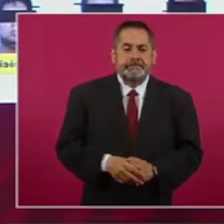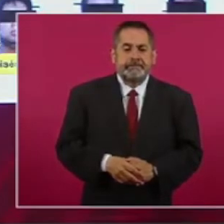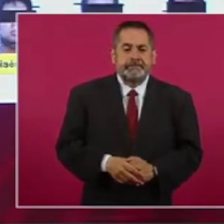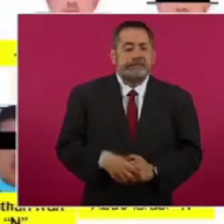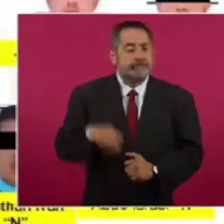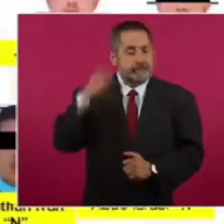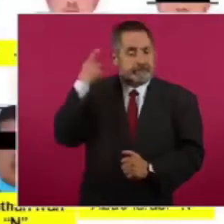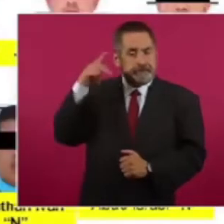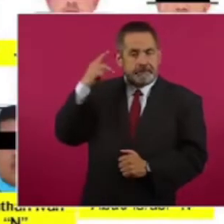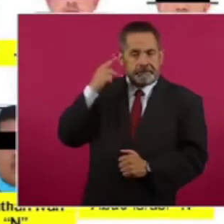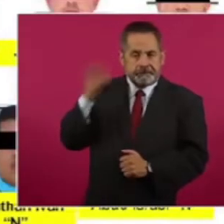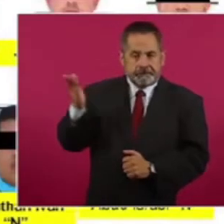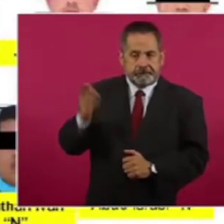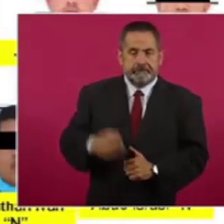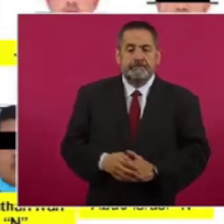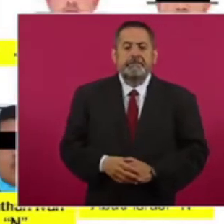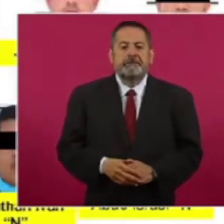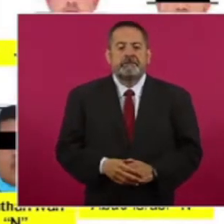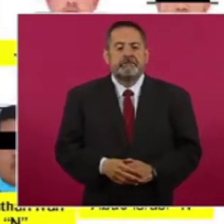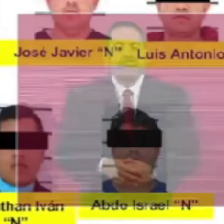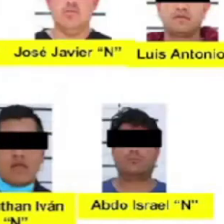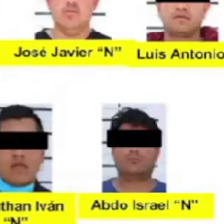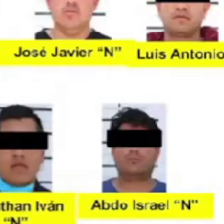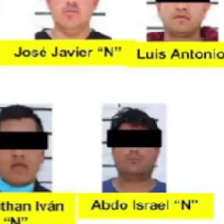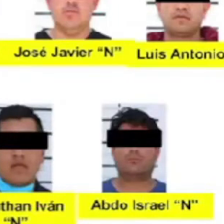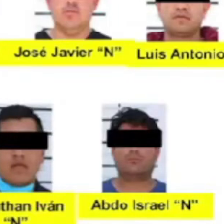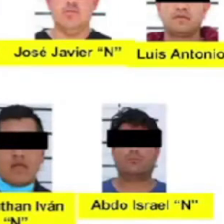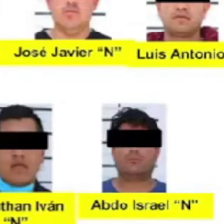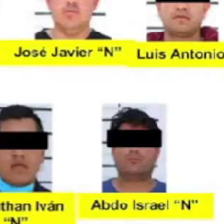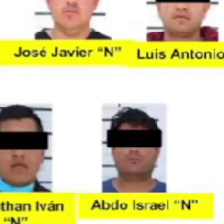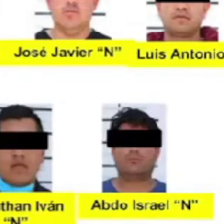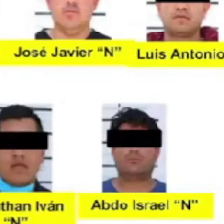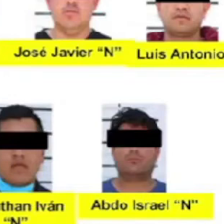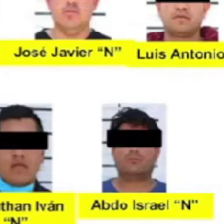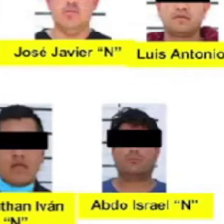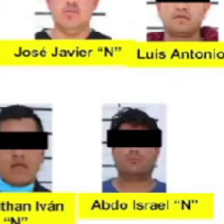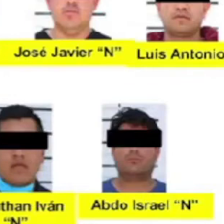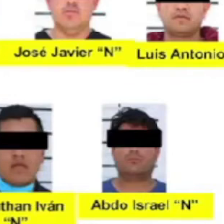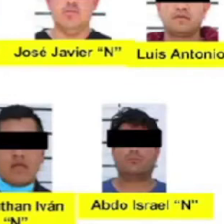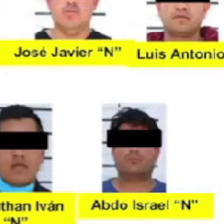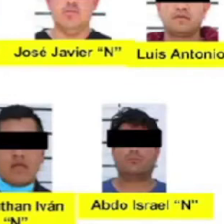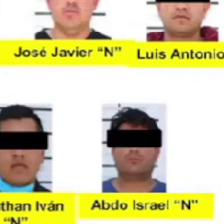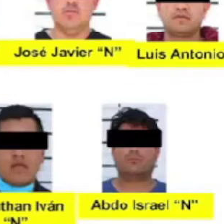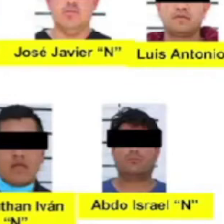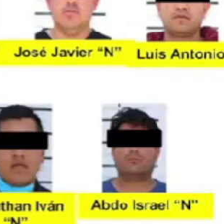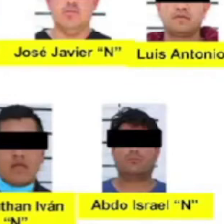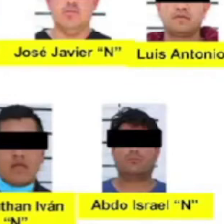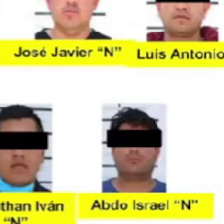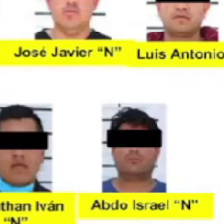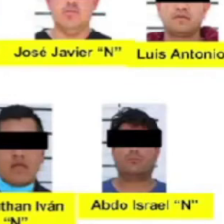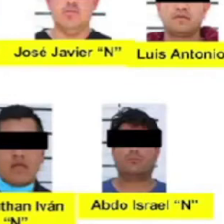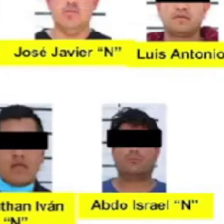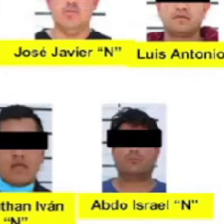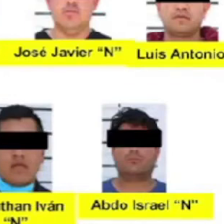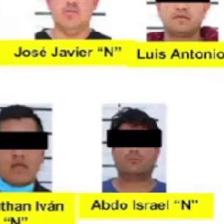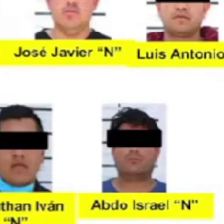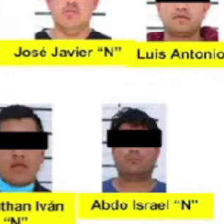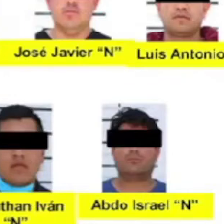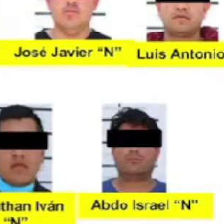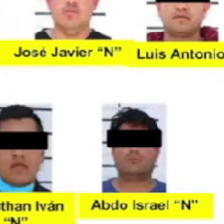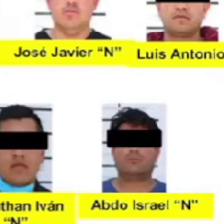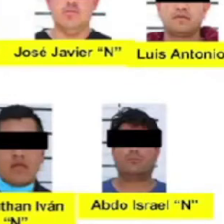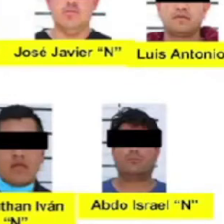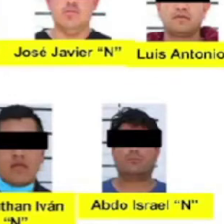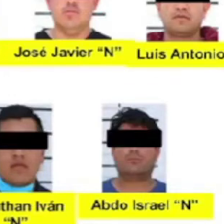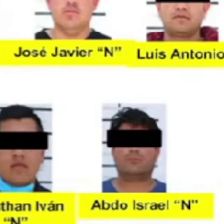En Puebla se da cuenta también de la detención de 9 elementos de la Policía